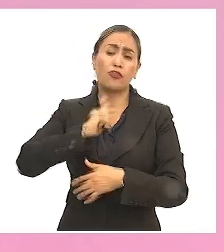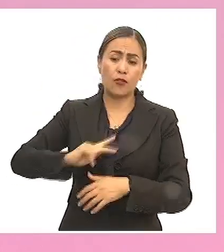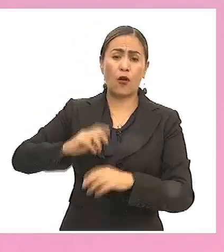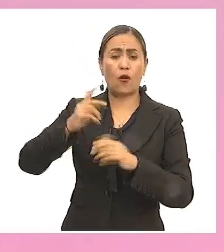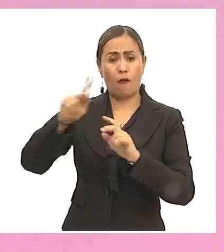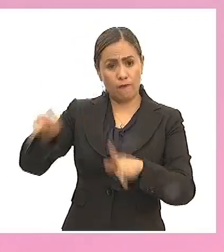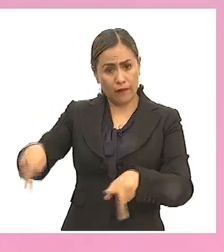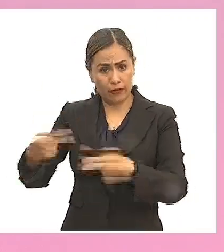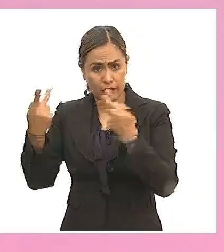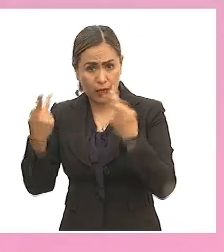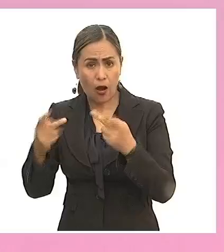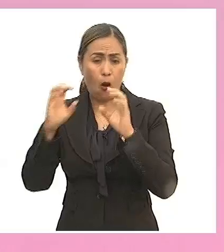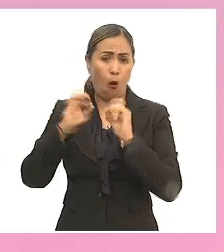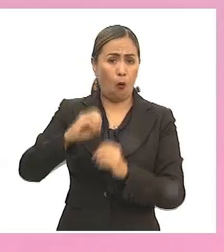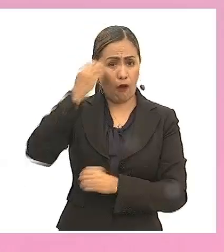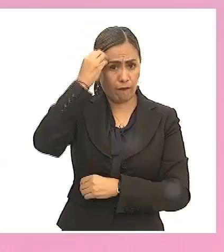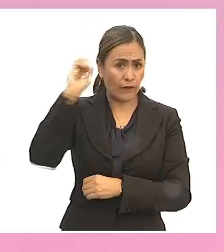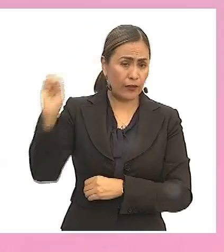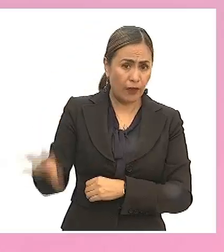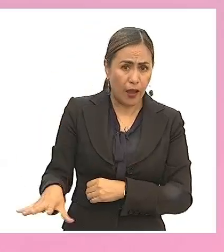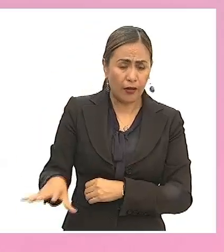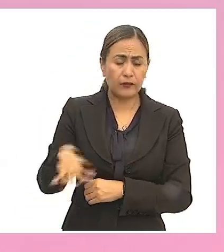Al contrario,